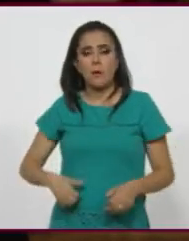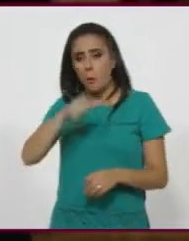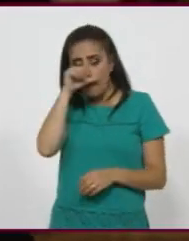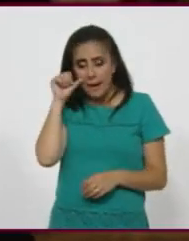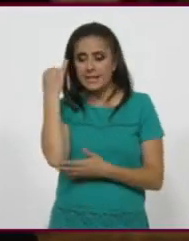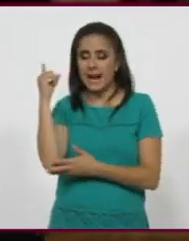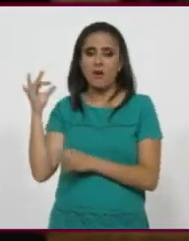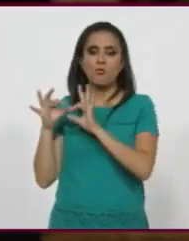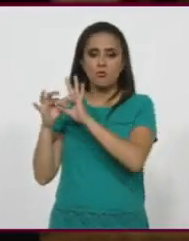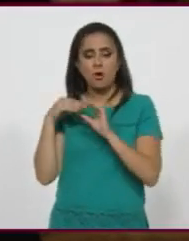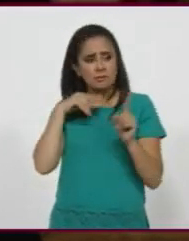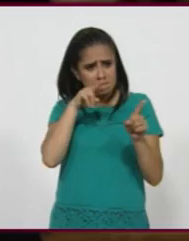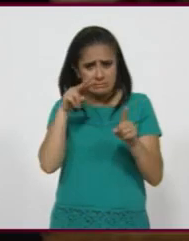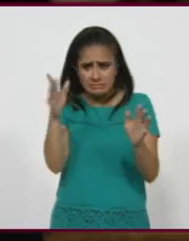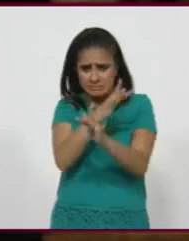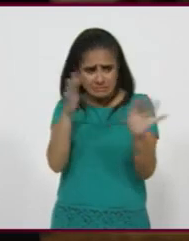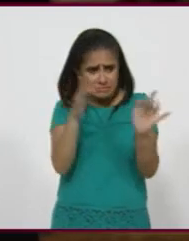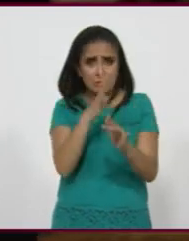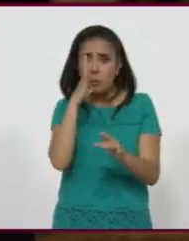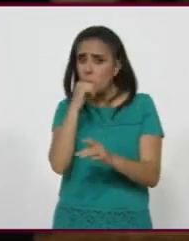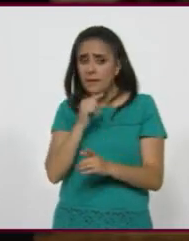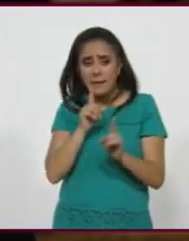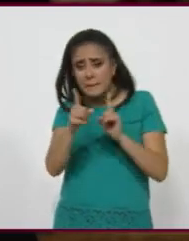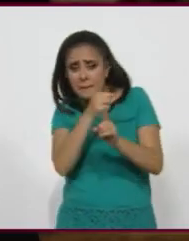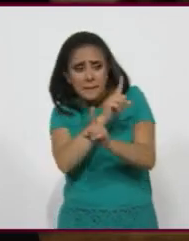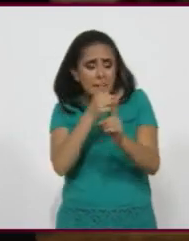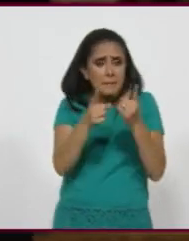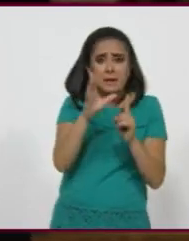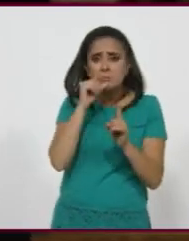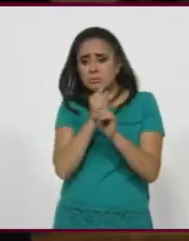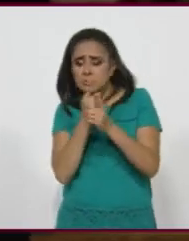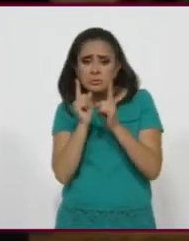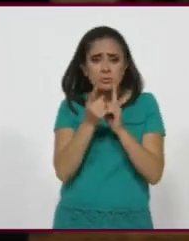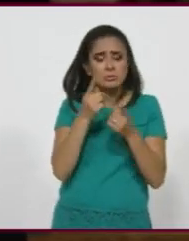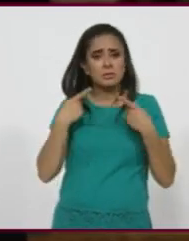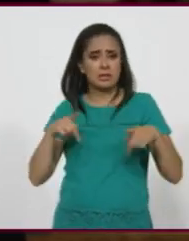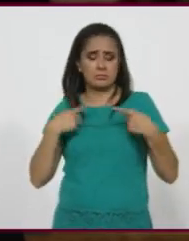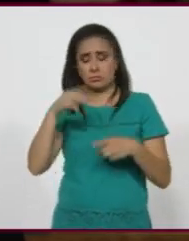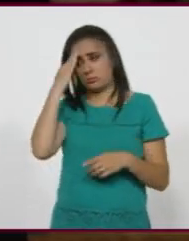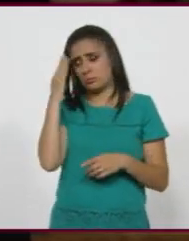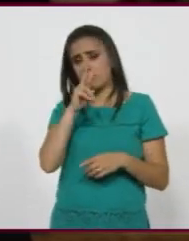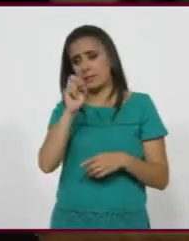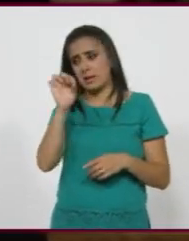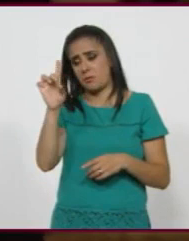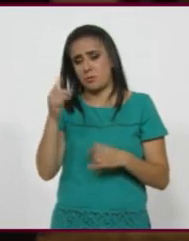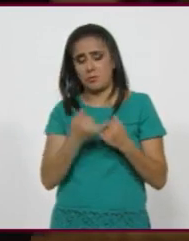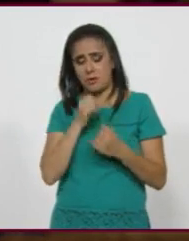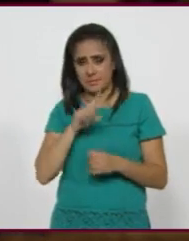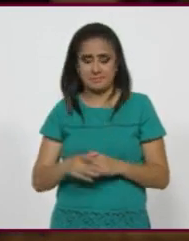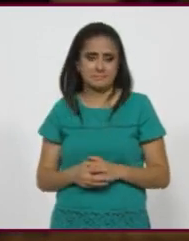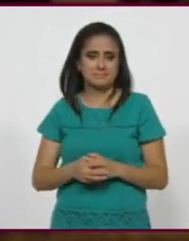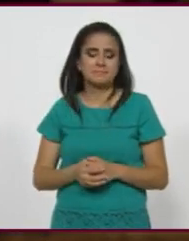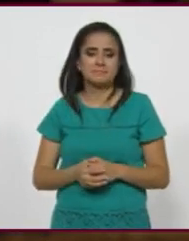el Jardín de la Unión. Por ahí no se podía dar un paso entre viernes, sábado y todavía un tanto domingo, Javier.